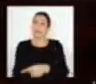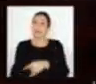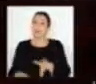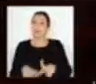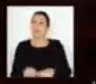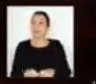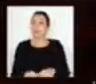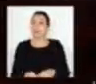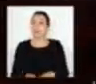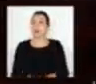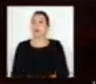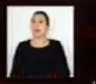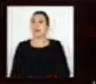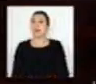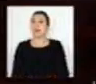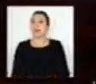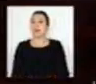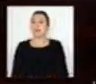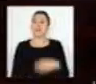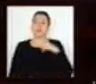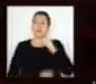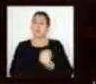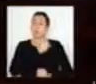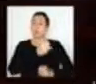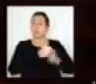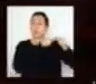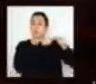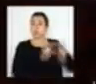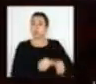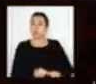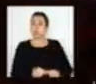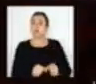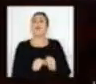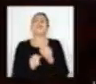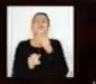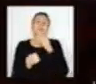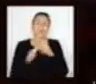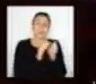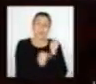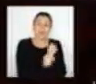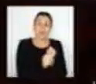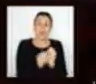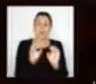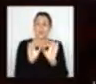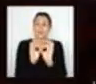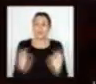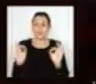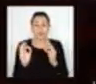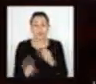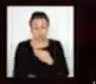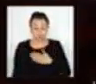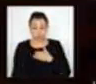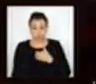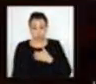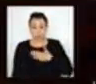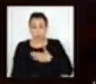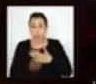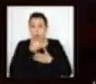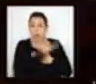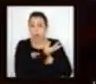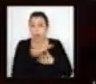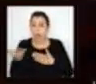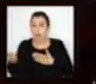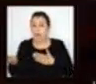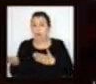desde hace muchos años al mundo de la educación especial, debo decirles que el drama que viven